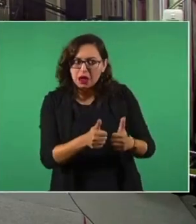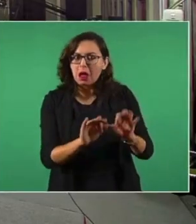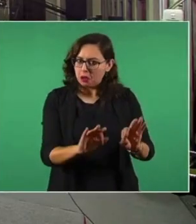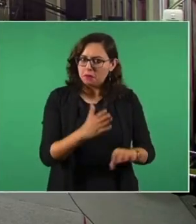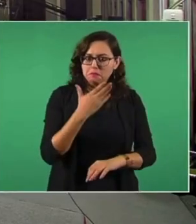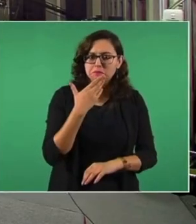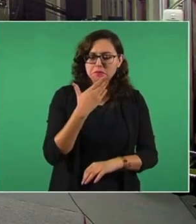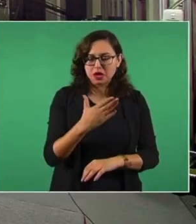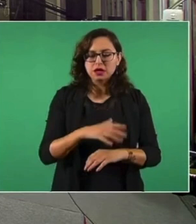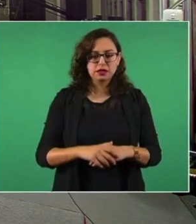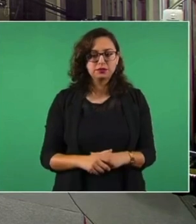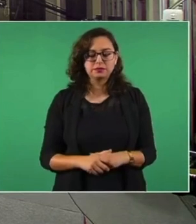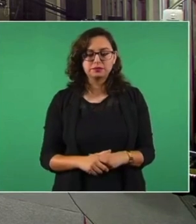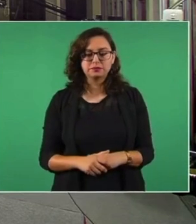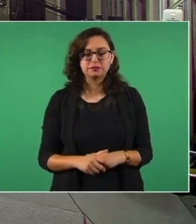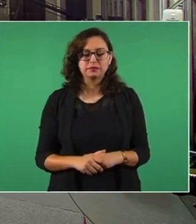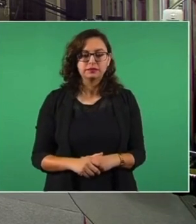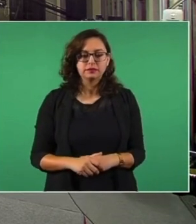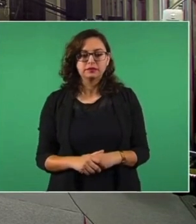No se va a declarar, del país.